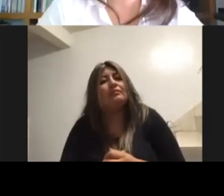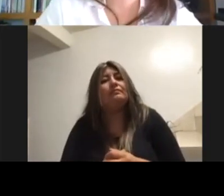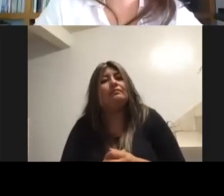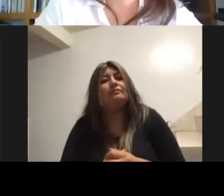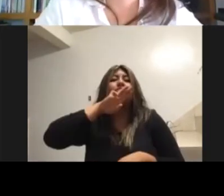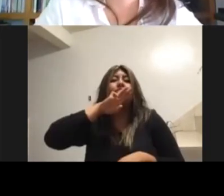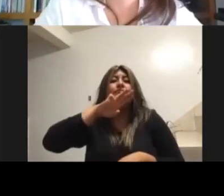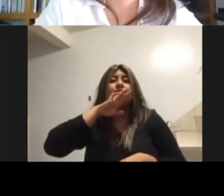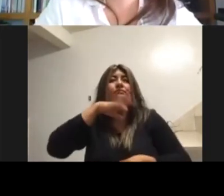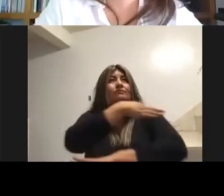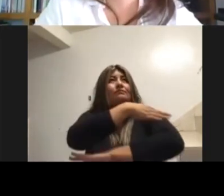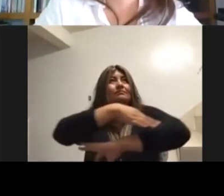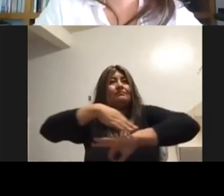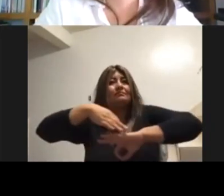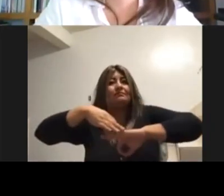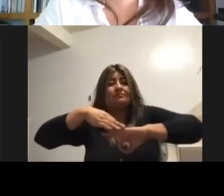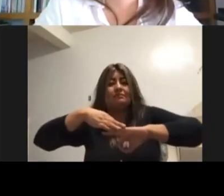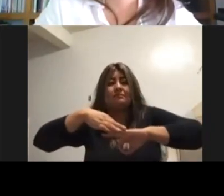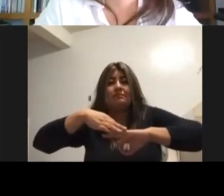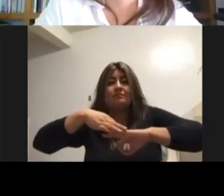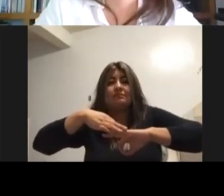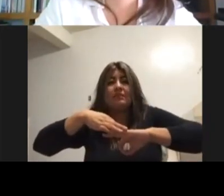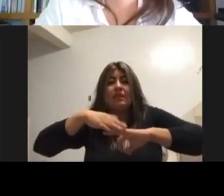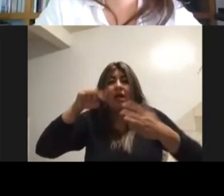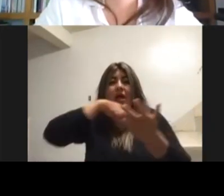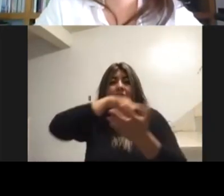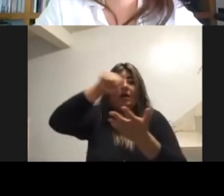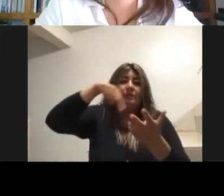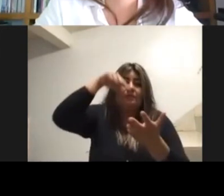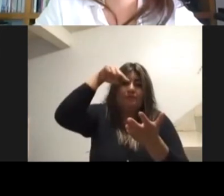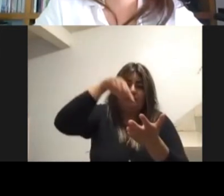familia de ese barrio, muy